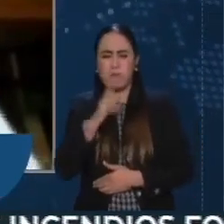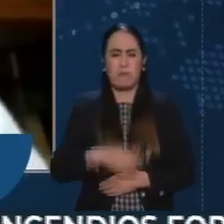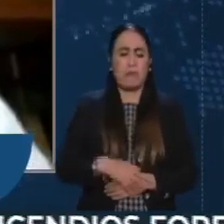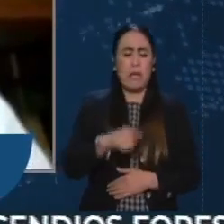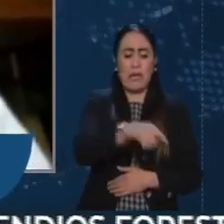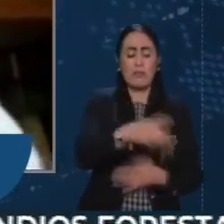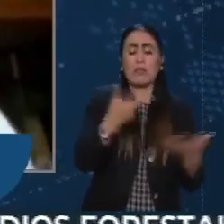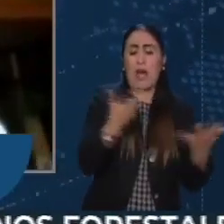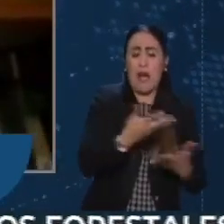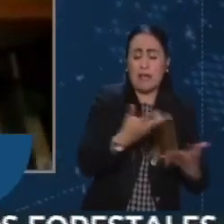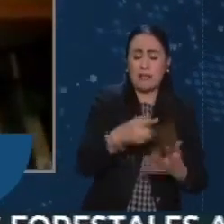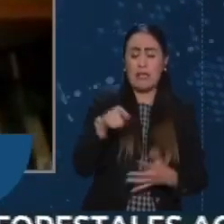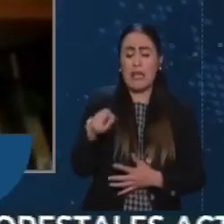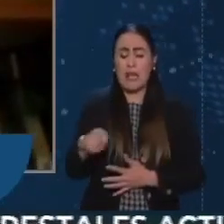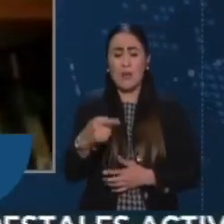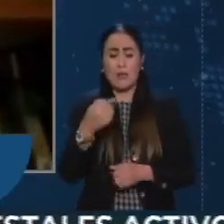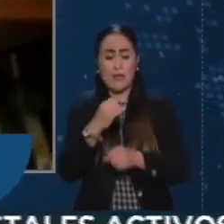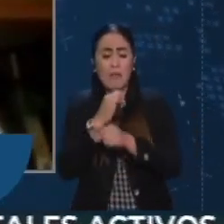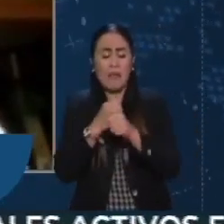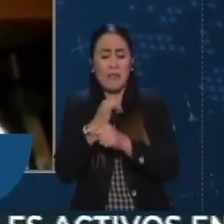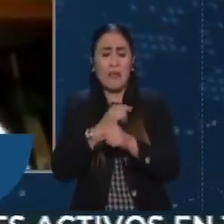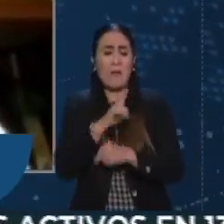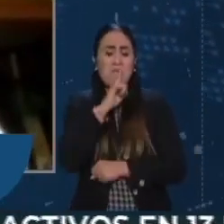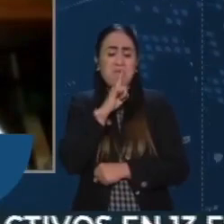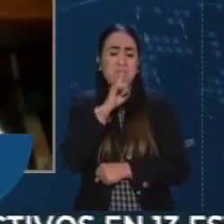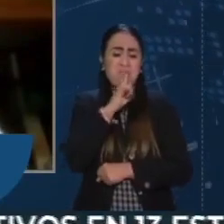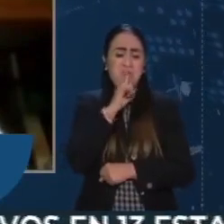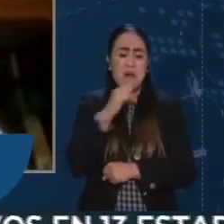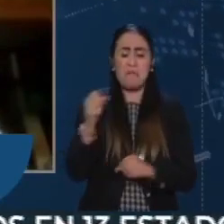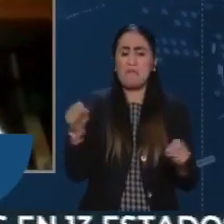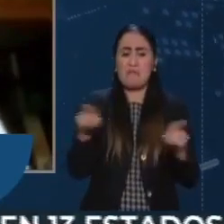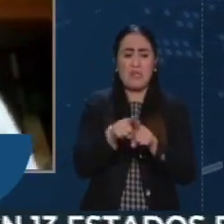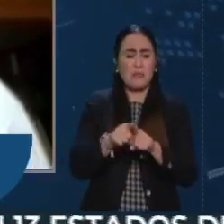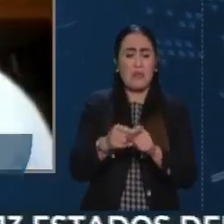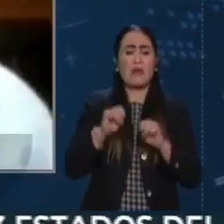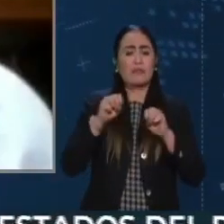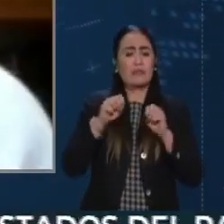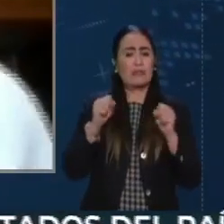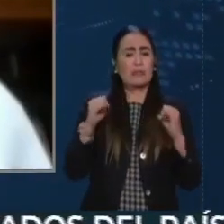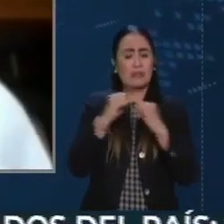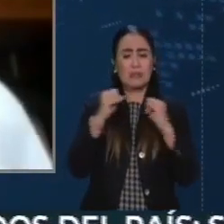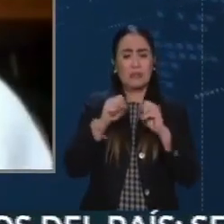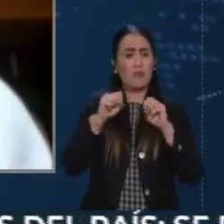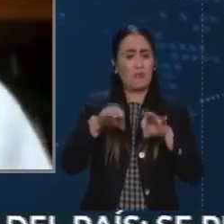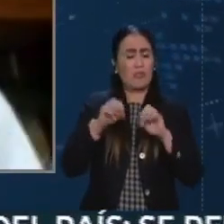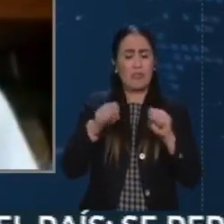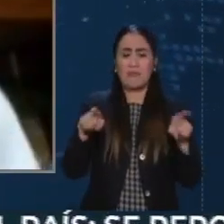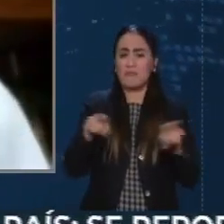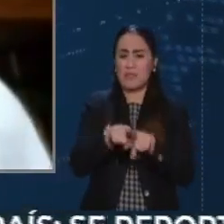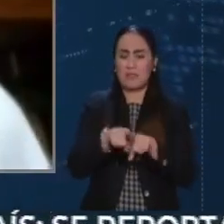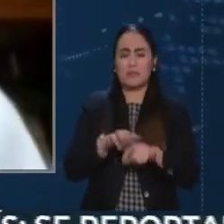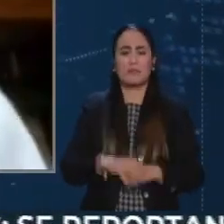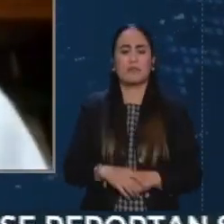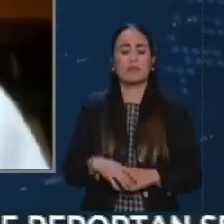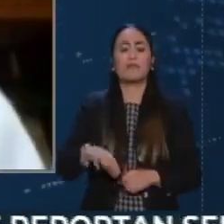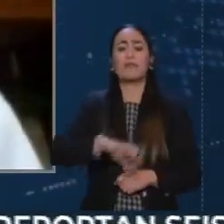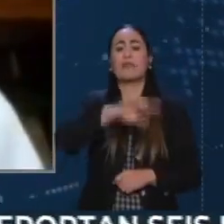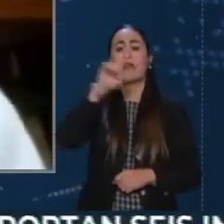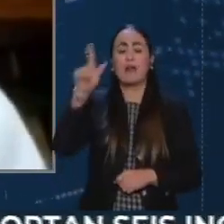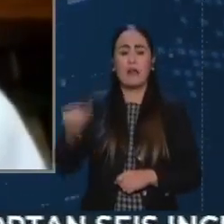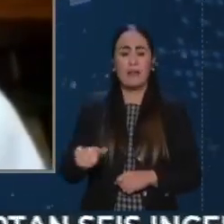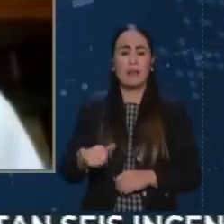que cometían el delito y los que lo debían investigar porque estaban bajo la misma corporación. Luego llega